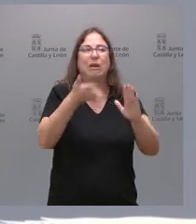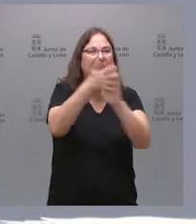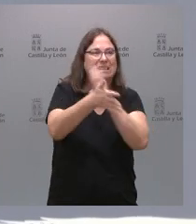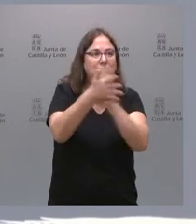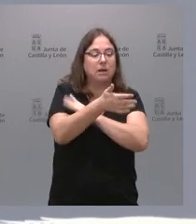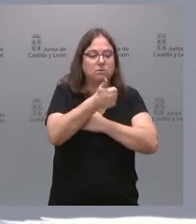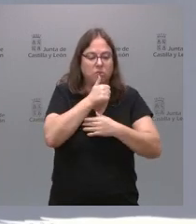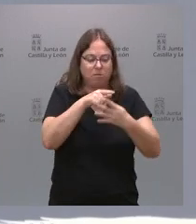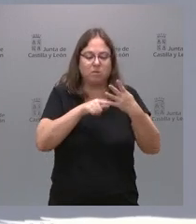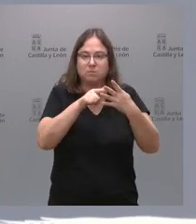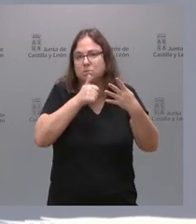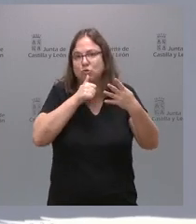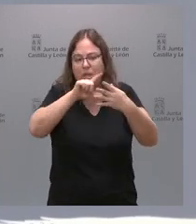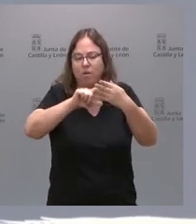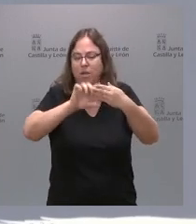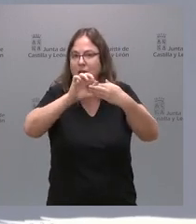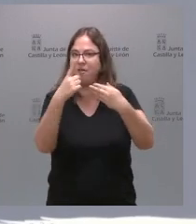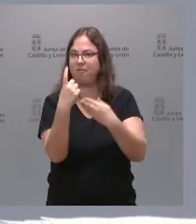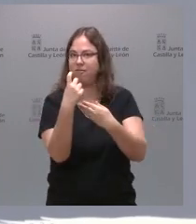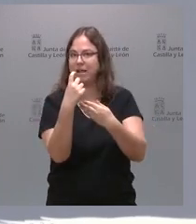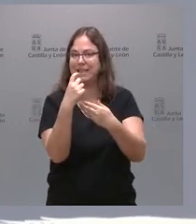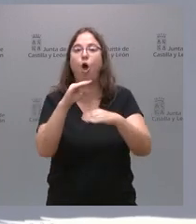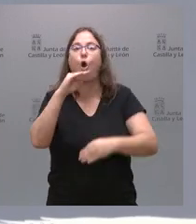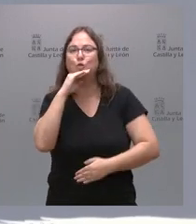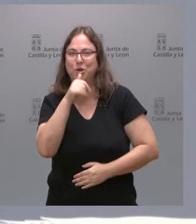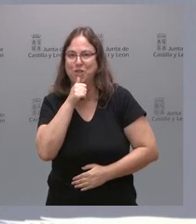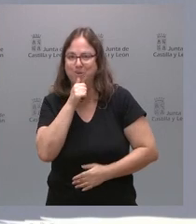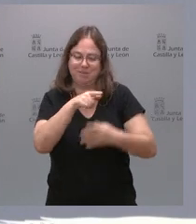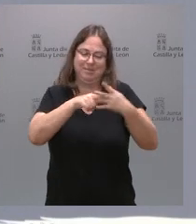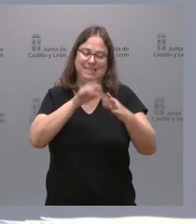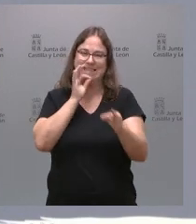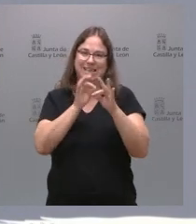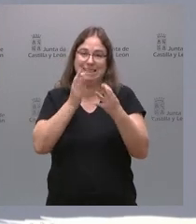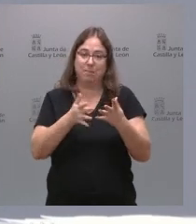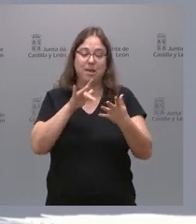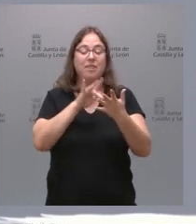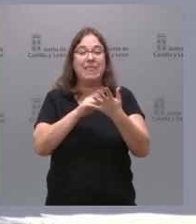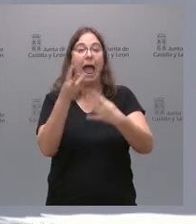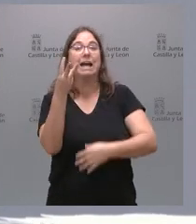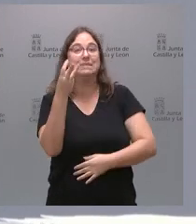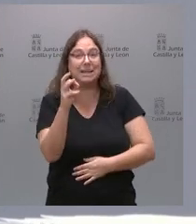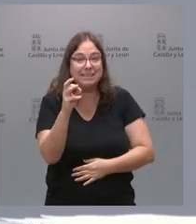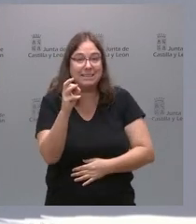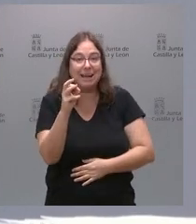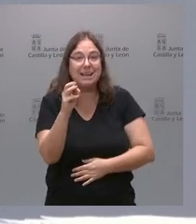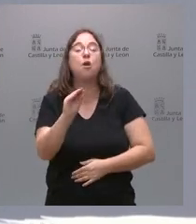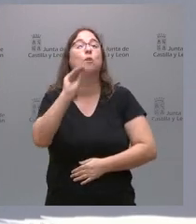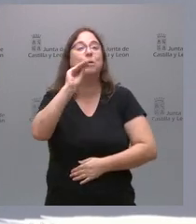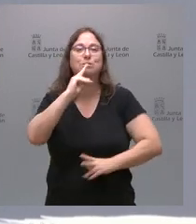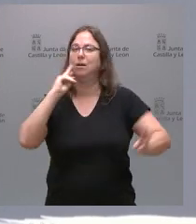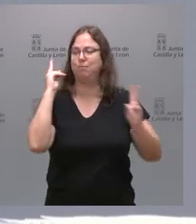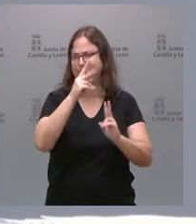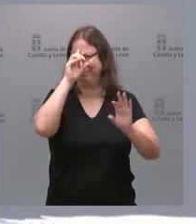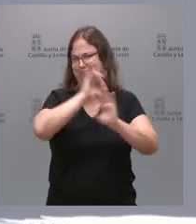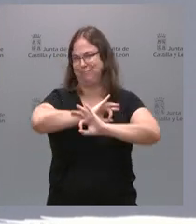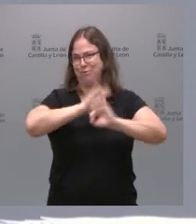explicaciones sobre la fecha si todavía no estamos en octubre el día 30 de septiembre Está pregunta se la